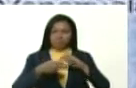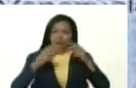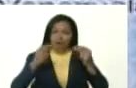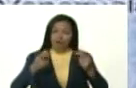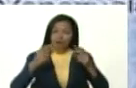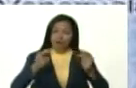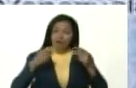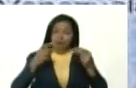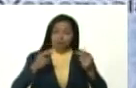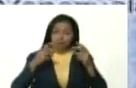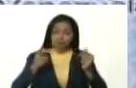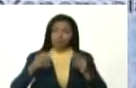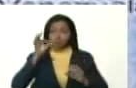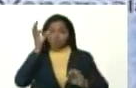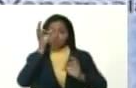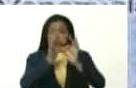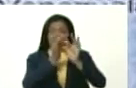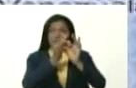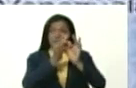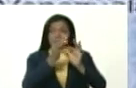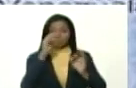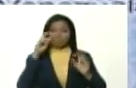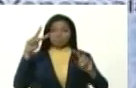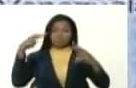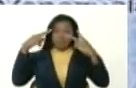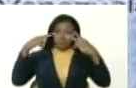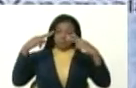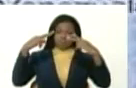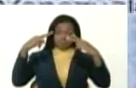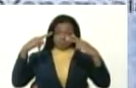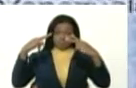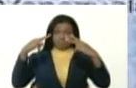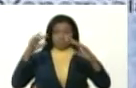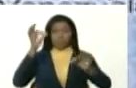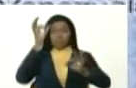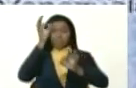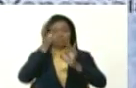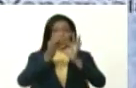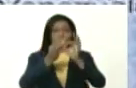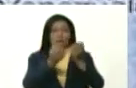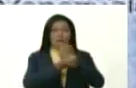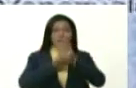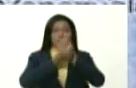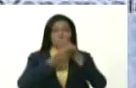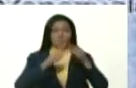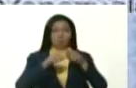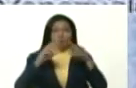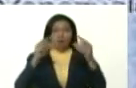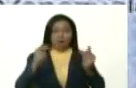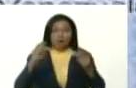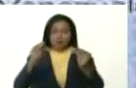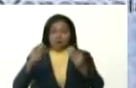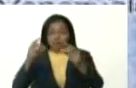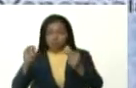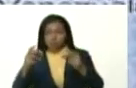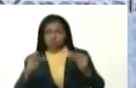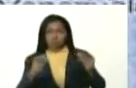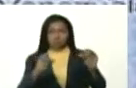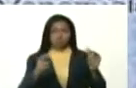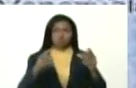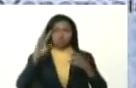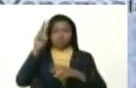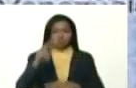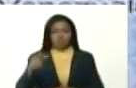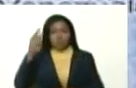acción. Fe, escúchenme bien, fe y amor en acción. Todos los días de la